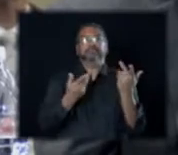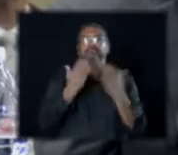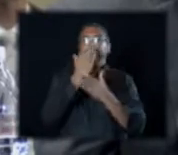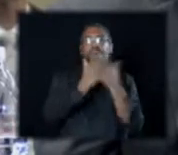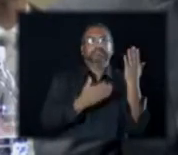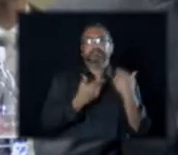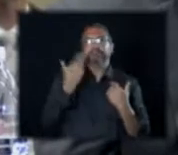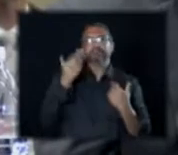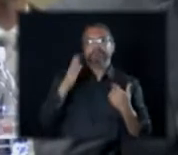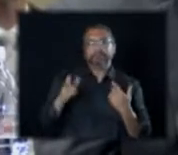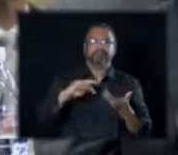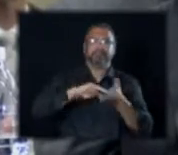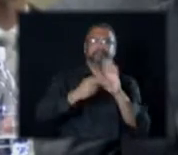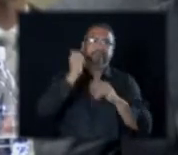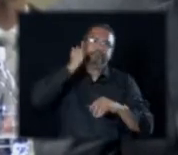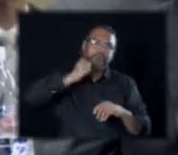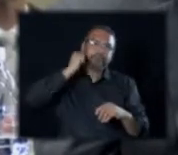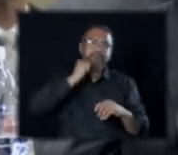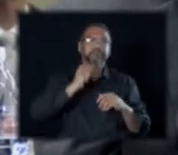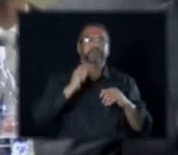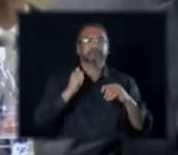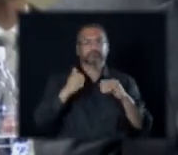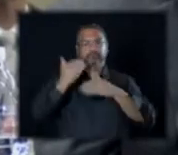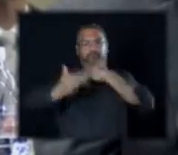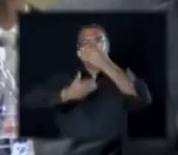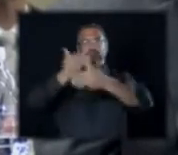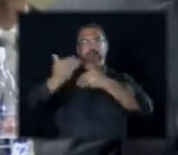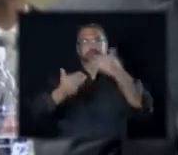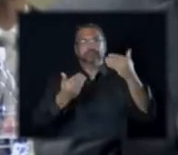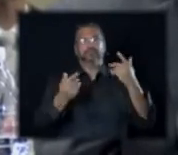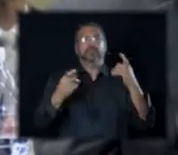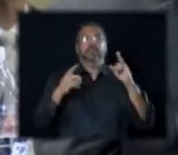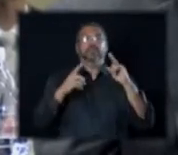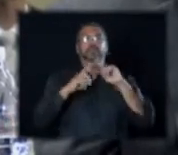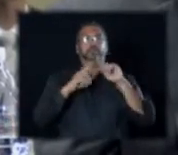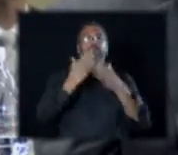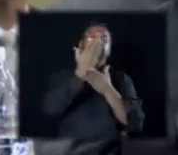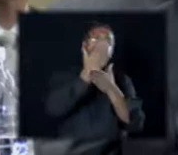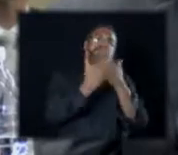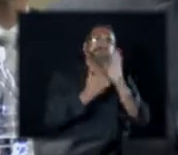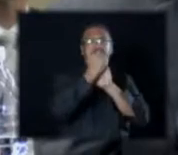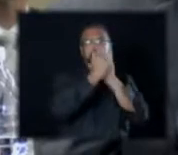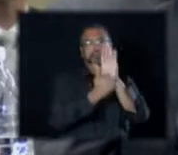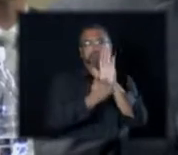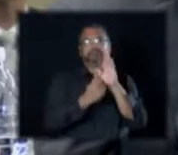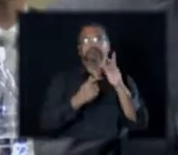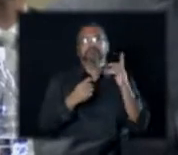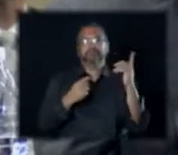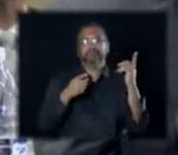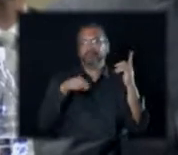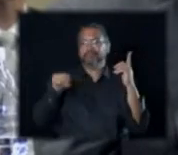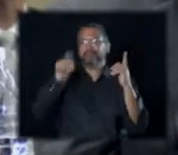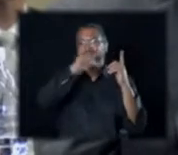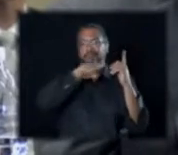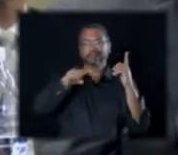Nosotros reconocemos que no llevamos a cabo los mismos procedimientos para el resto de cuentas diariamente.